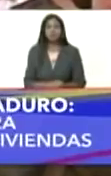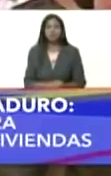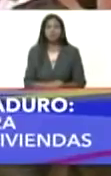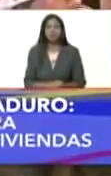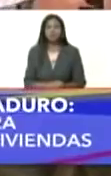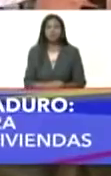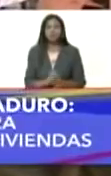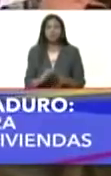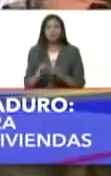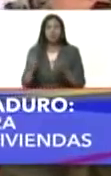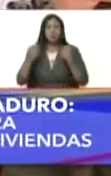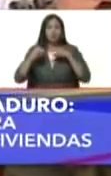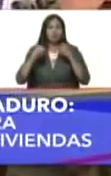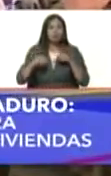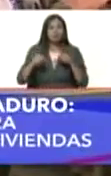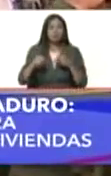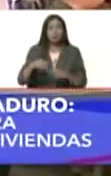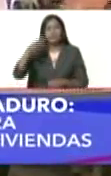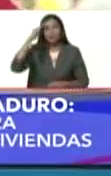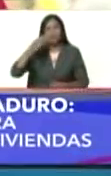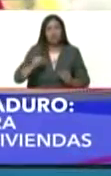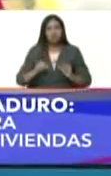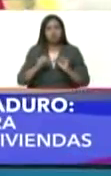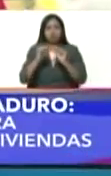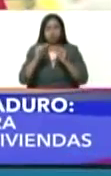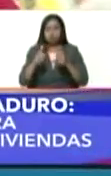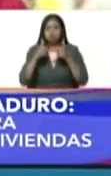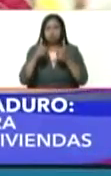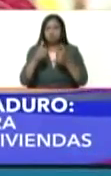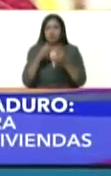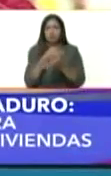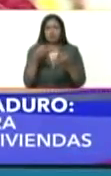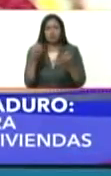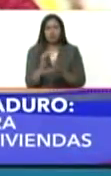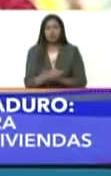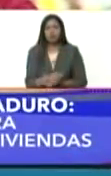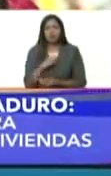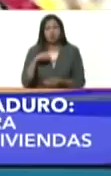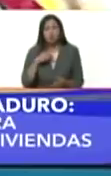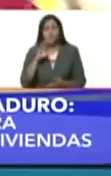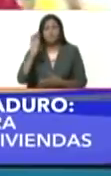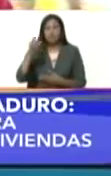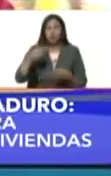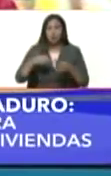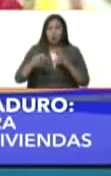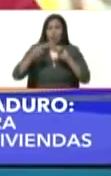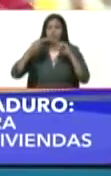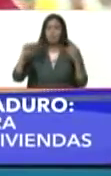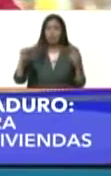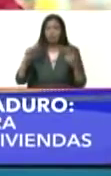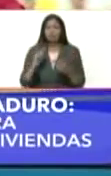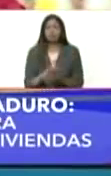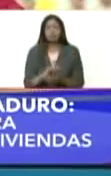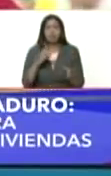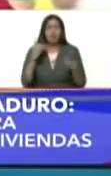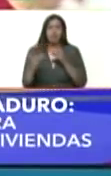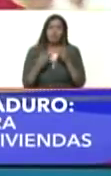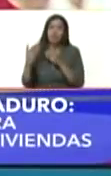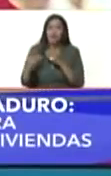Así que los ejercicios militares van viento en popa. Nosotros somos un país de paz, de